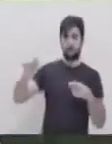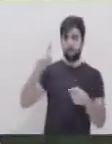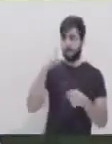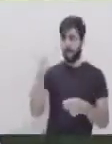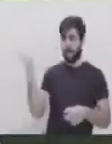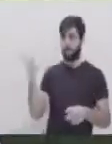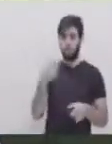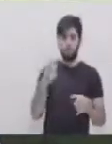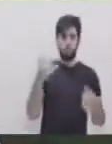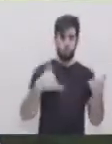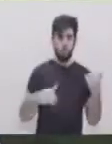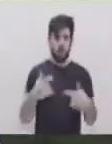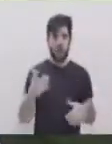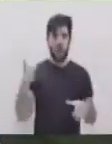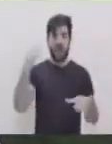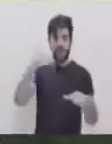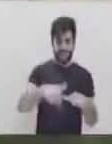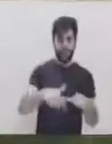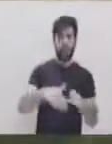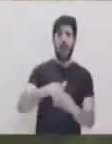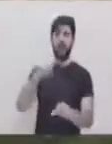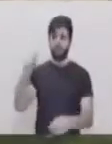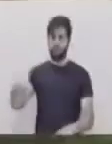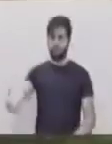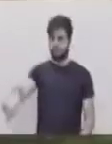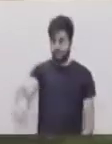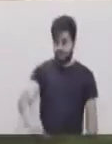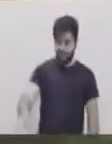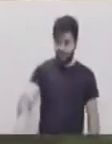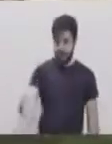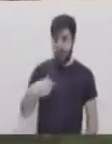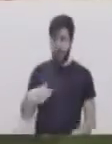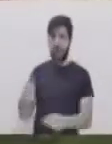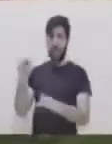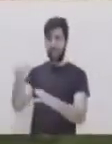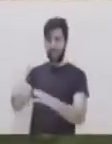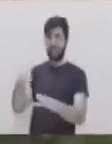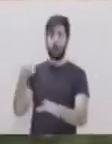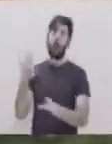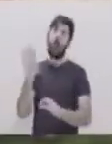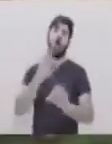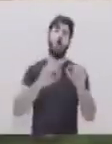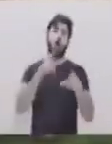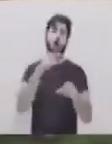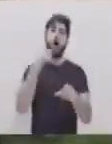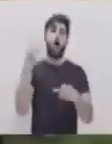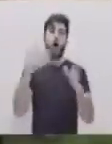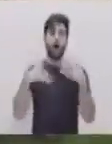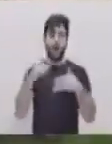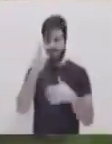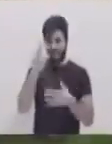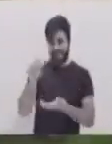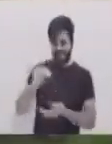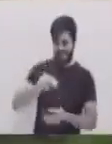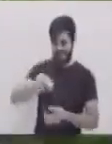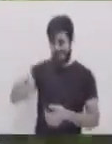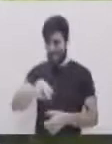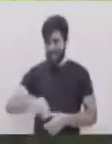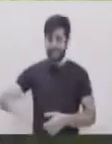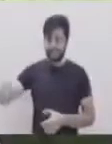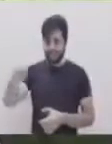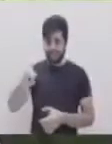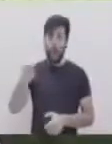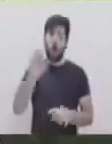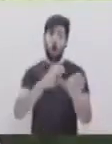círculo para jugar adentro y afuera. Si no tienes alguna varita, usa yeso. Y si no, un pedazo de carbón